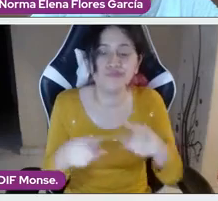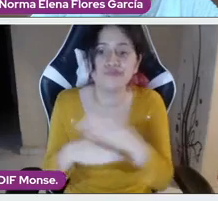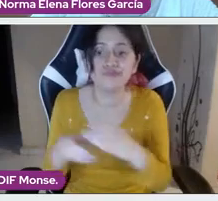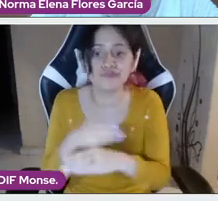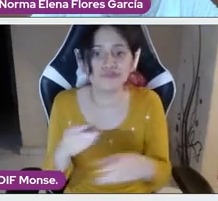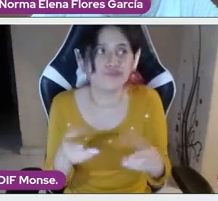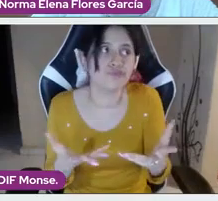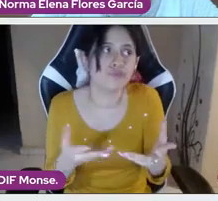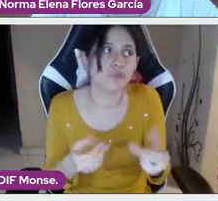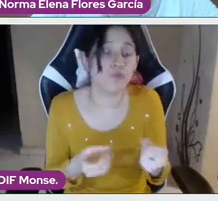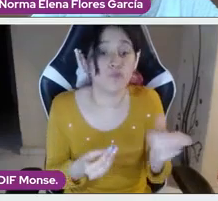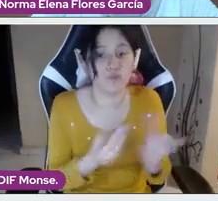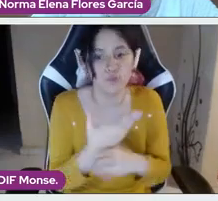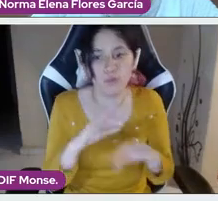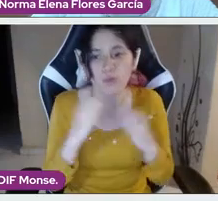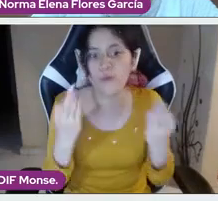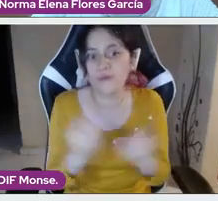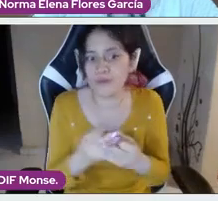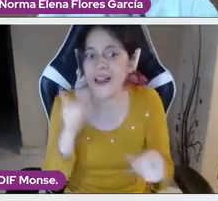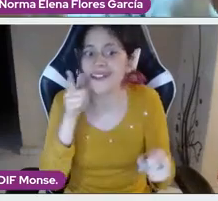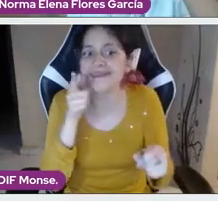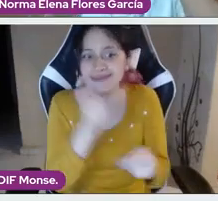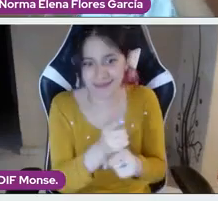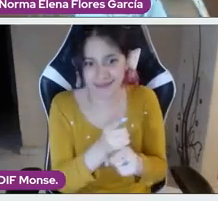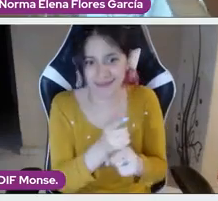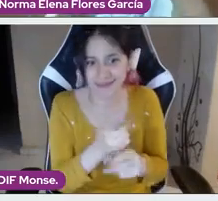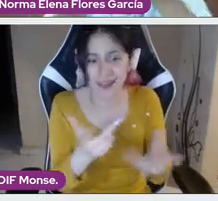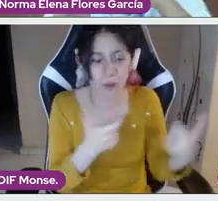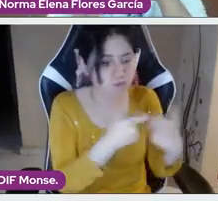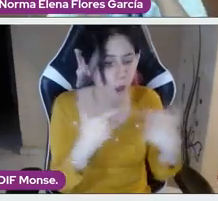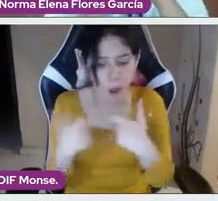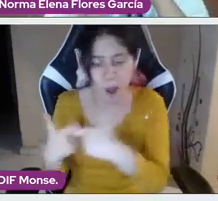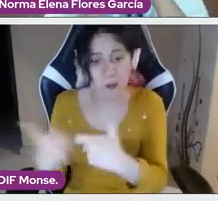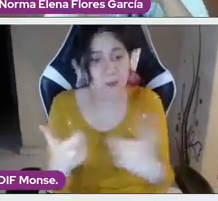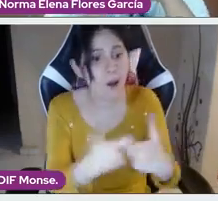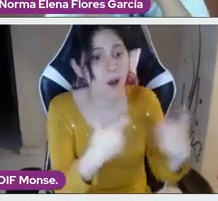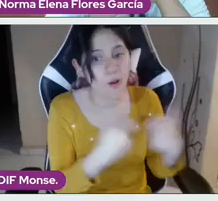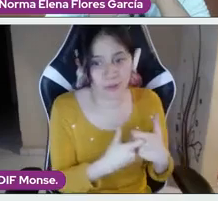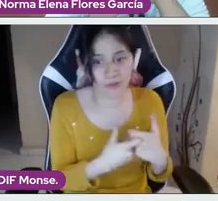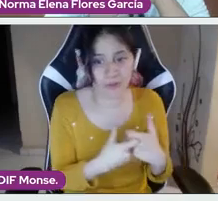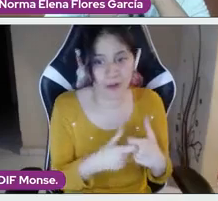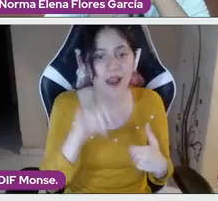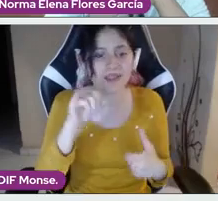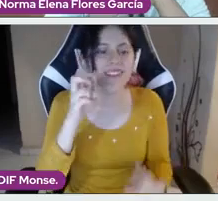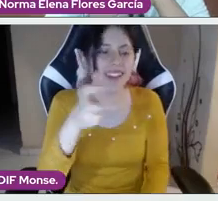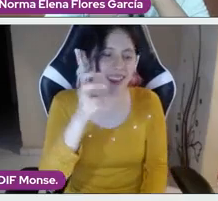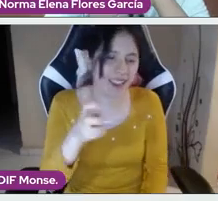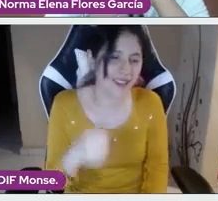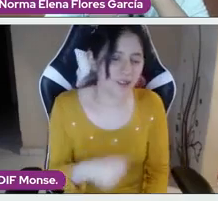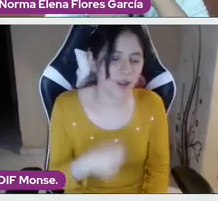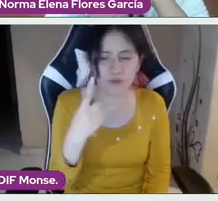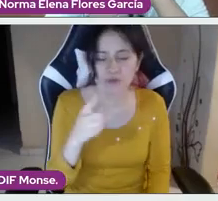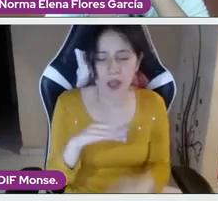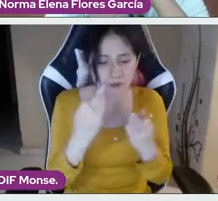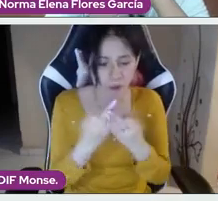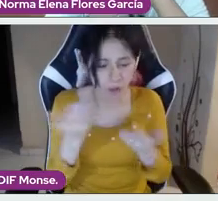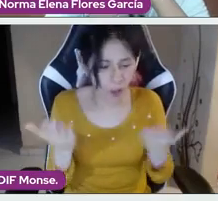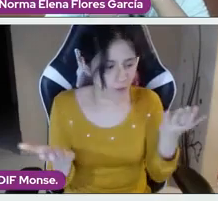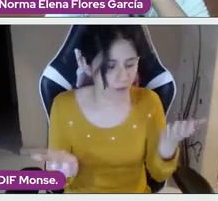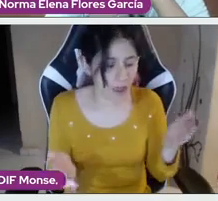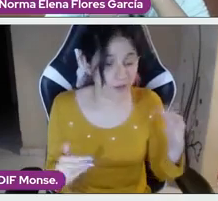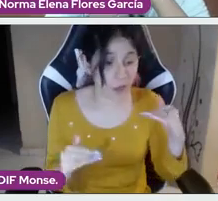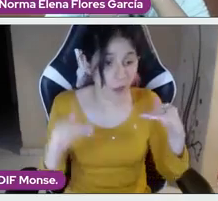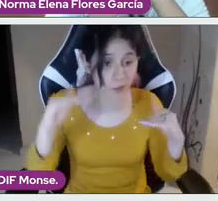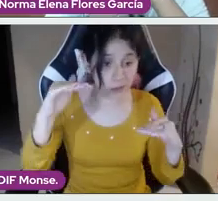cooperar no sé si me estoy dando a entender, cooperar o ayudar exactamente, encontrar como un balance. Entonces, no es que seas